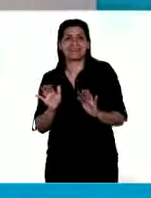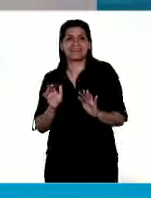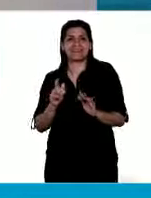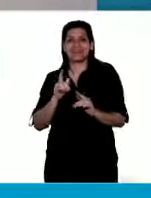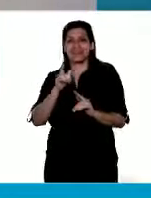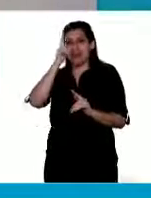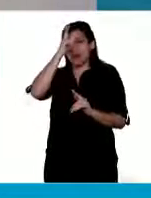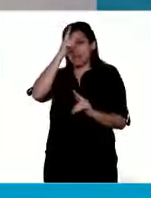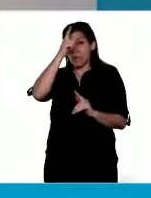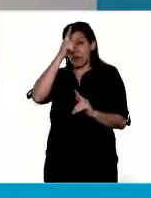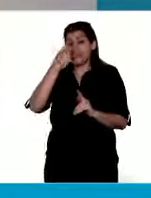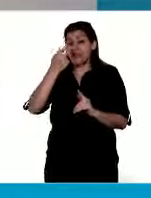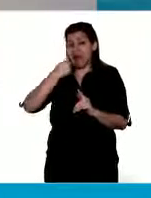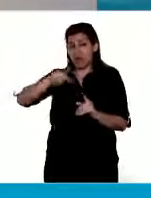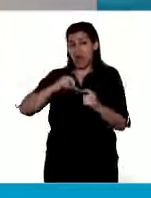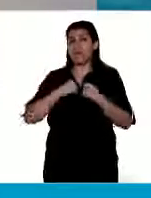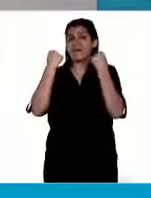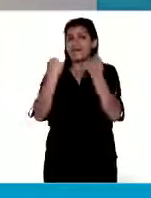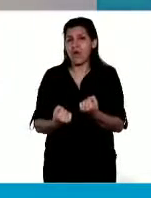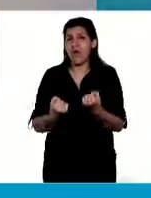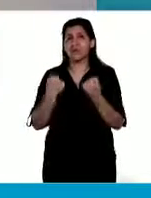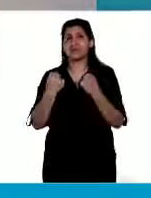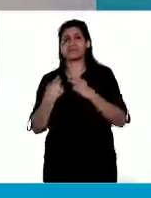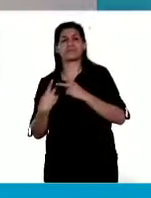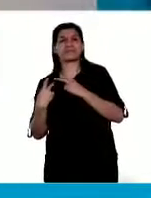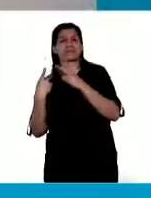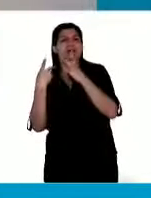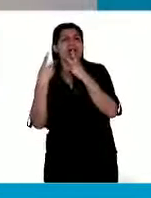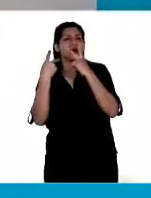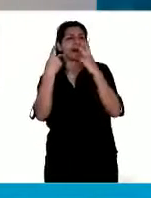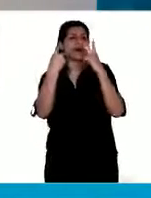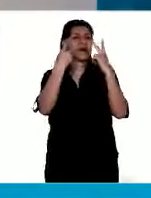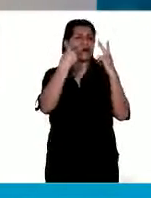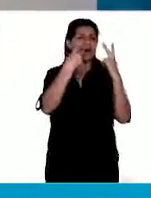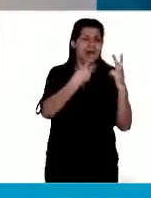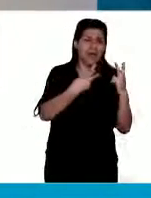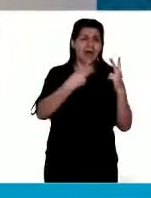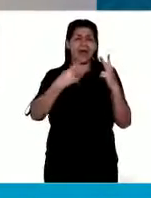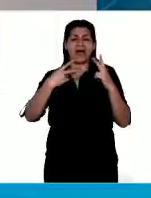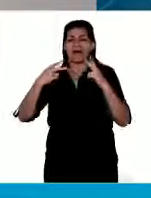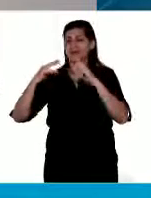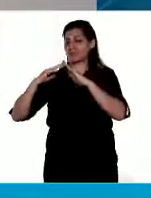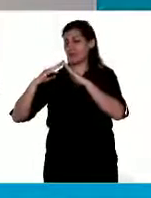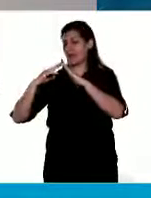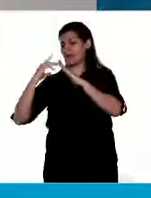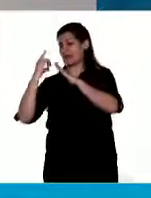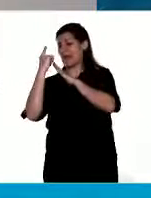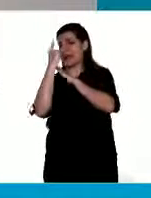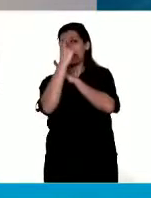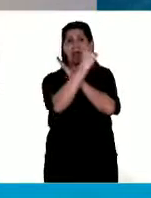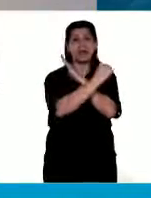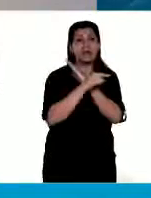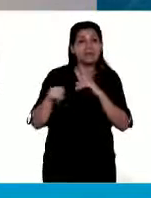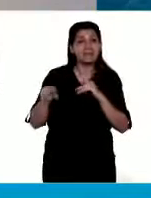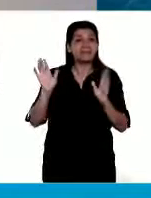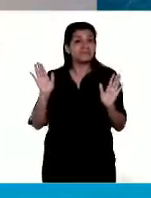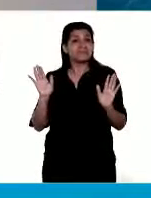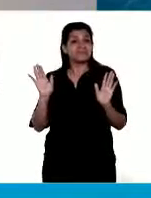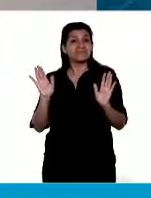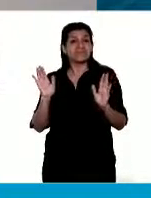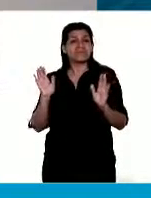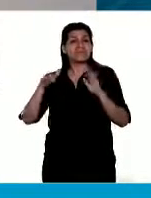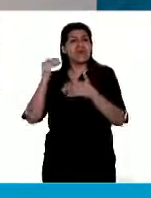esfuerzo doble, tienen que viajar muchísimos kilómetros de su casa hasta su comisaría de destino. ¿Y sabe quiénes más lo